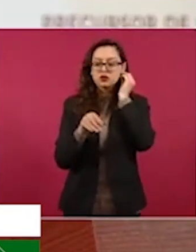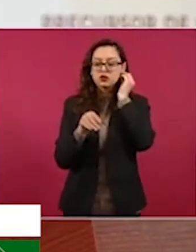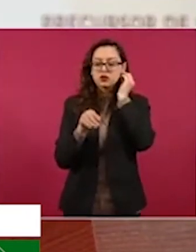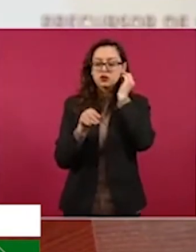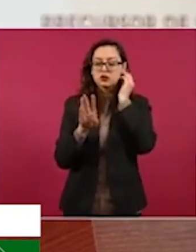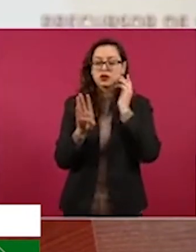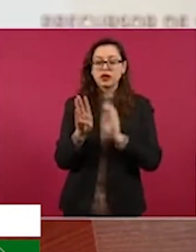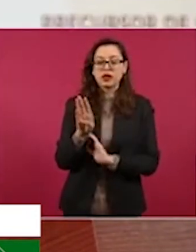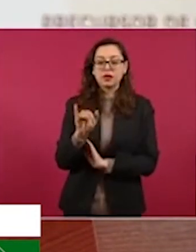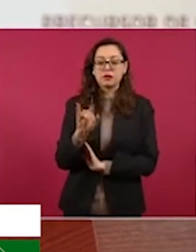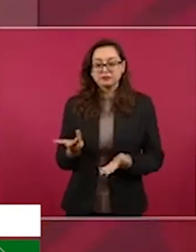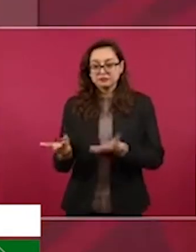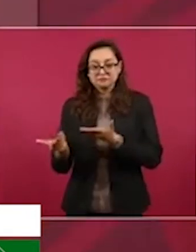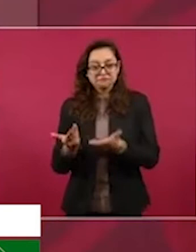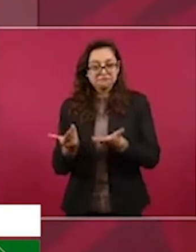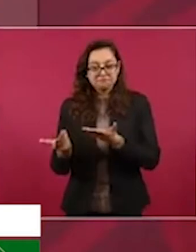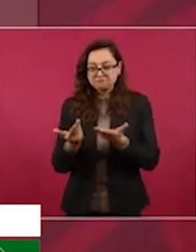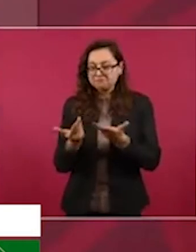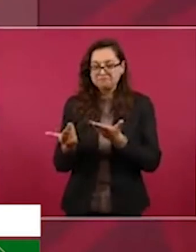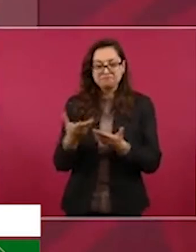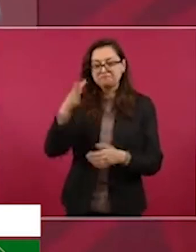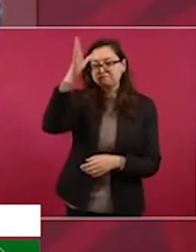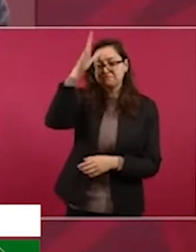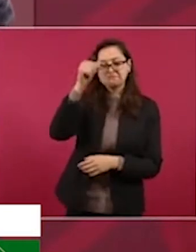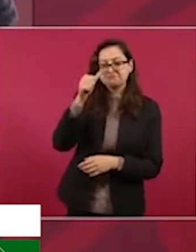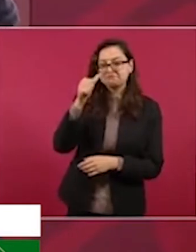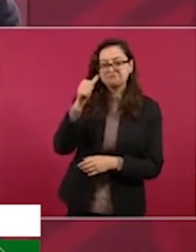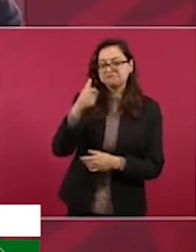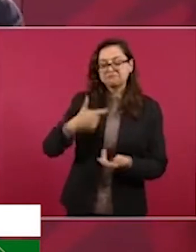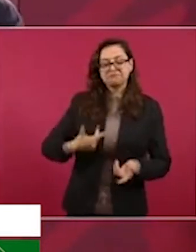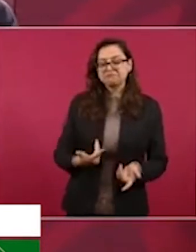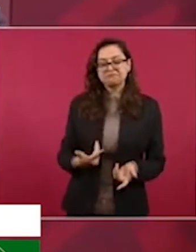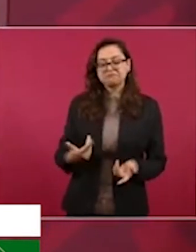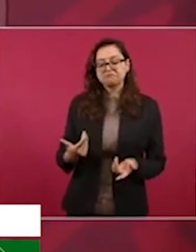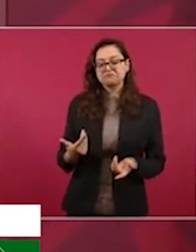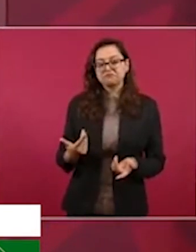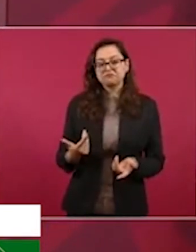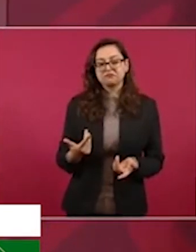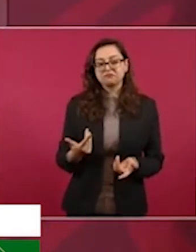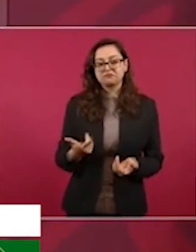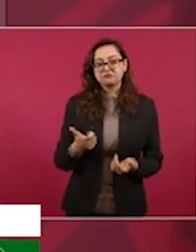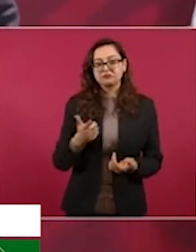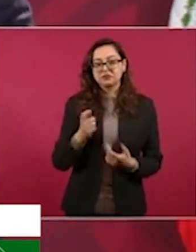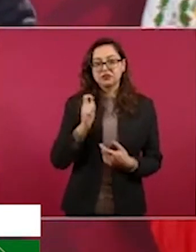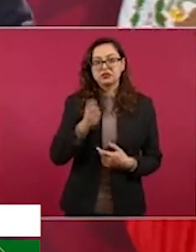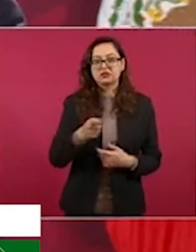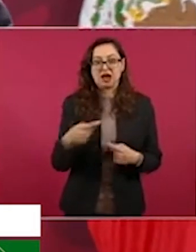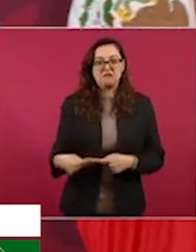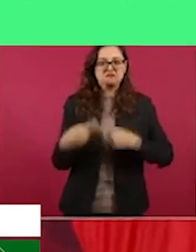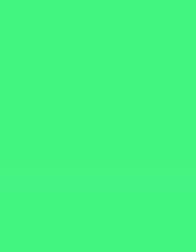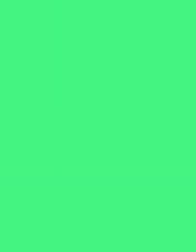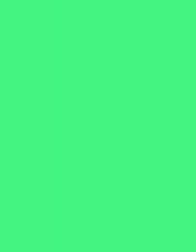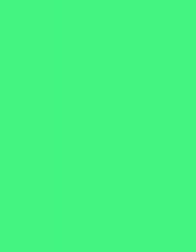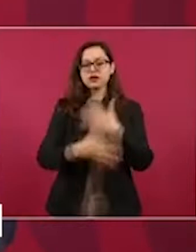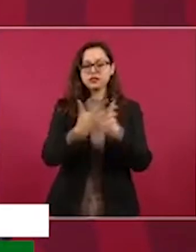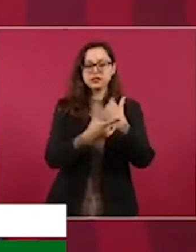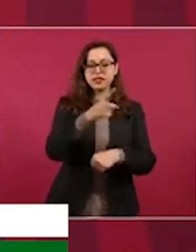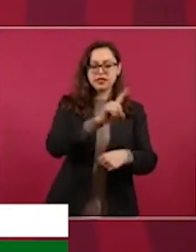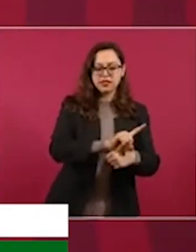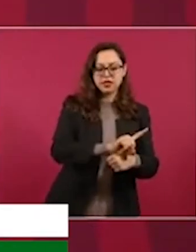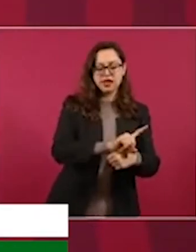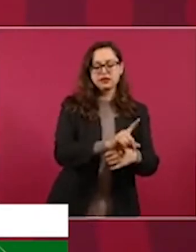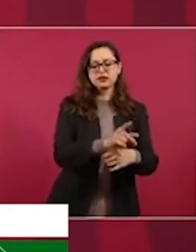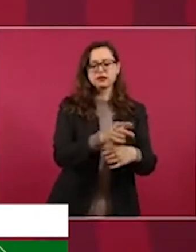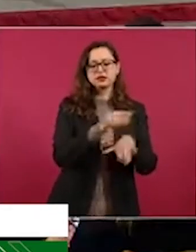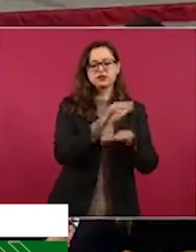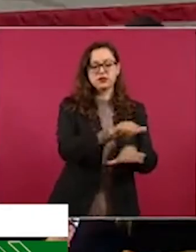no hubo acuerdo. Sin embargo, eso no significa ningún distanciamiento. El